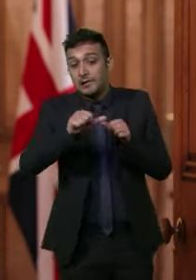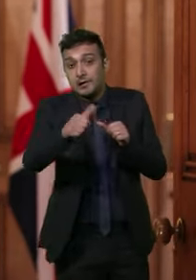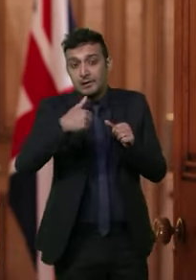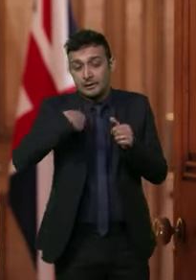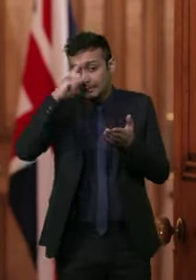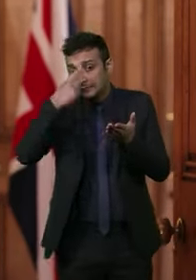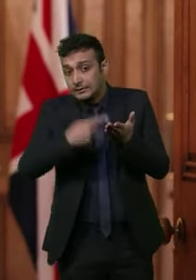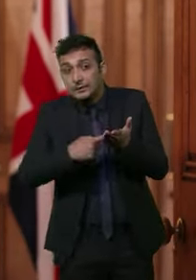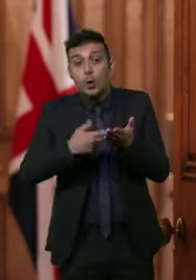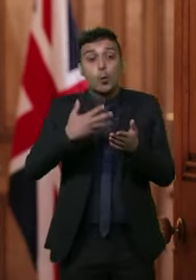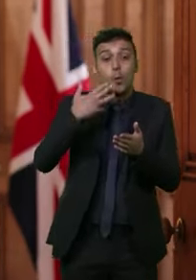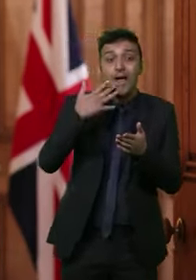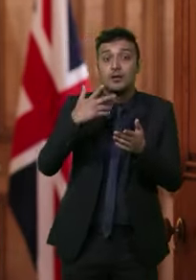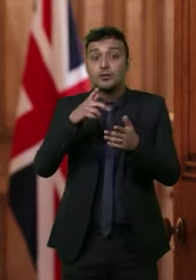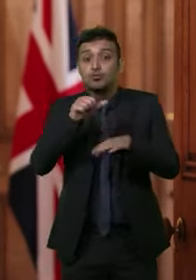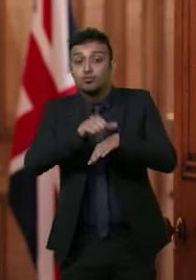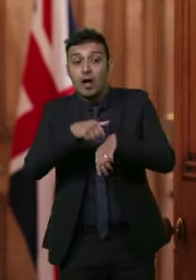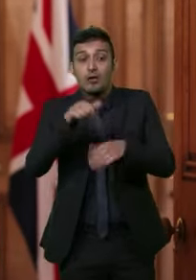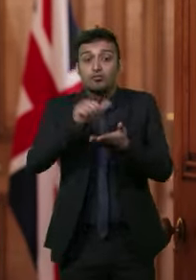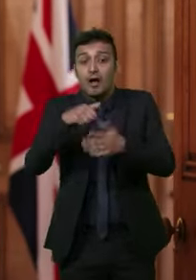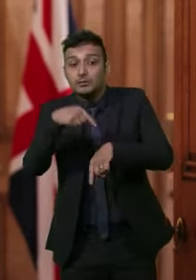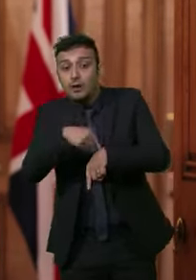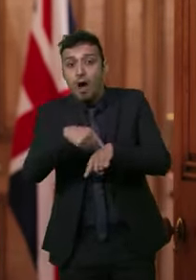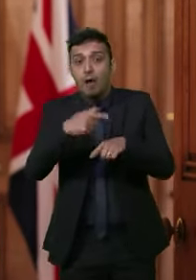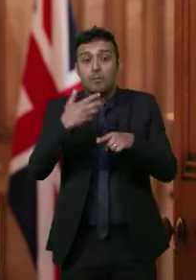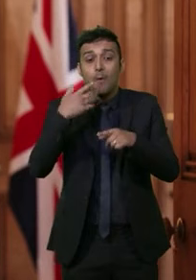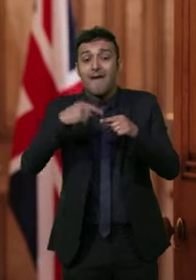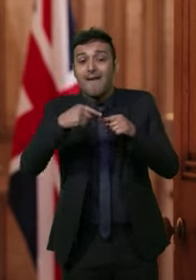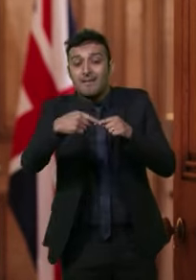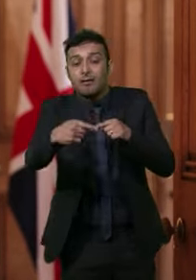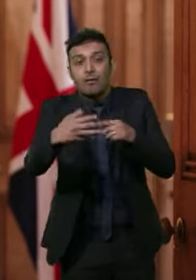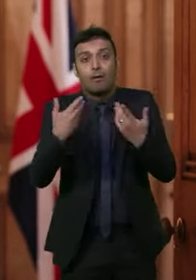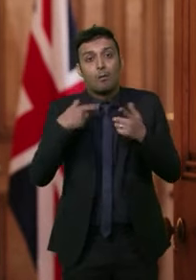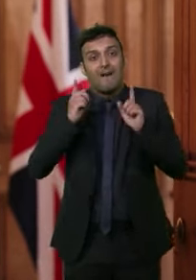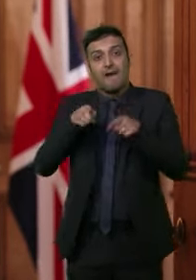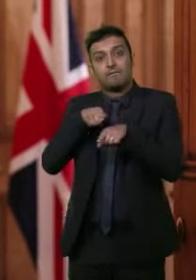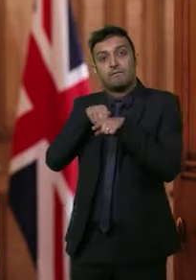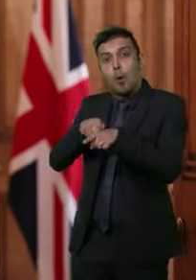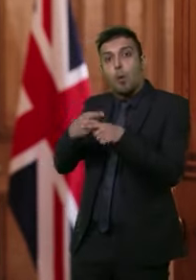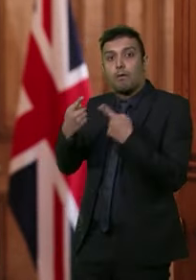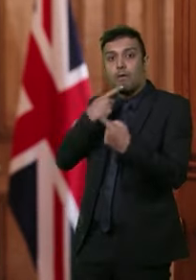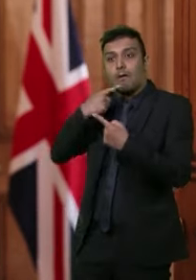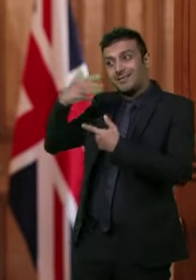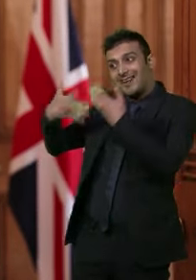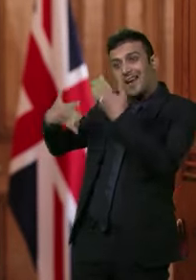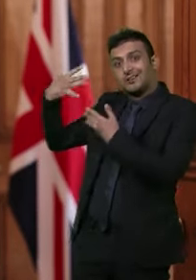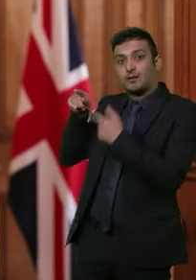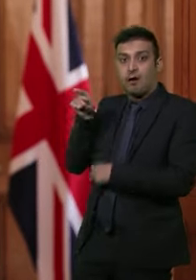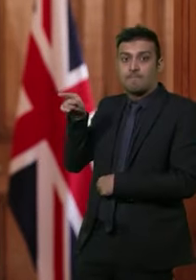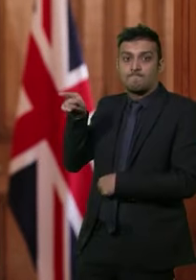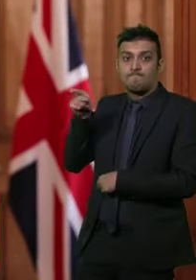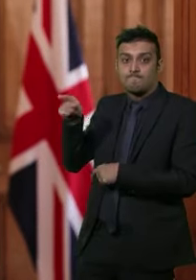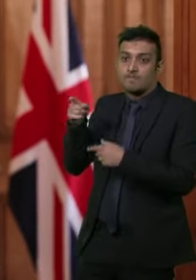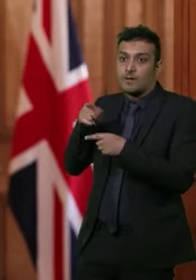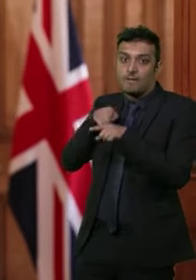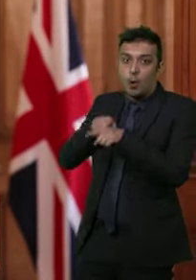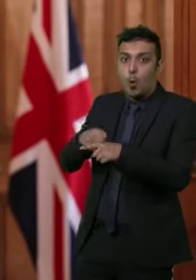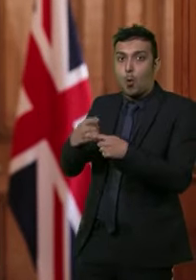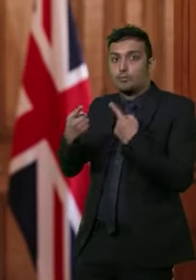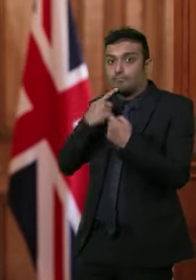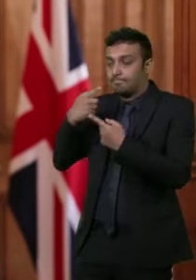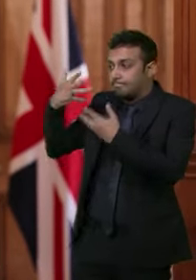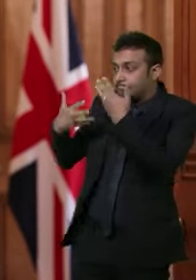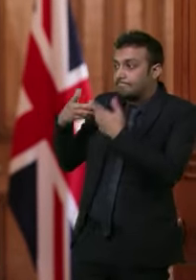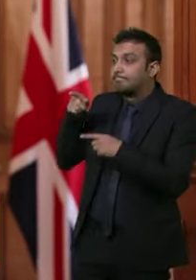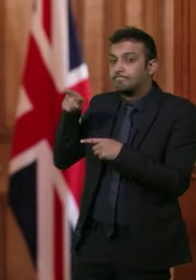tomemos los datos nos guiarán y con el número de pacientes que ingresan en el